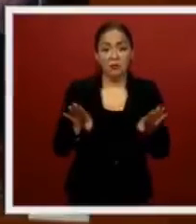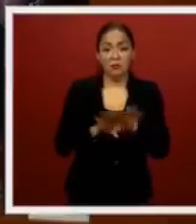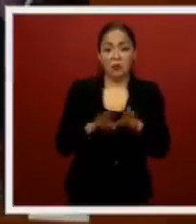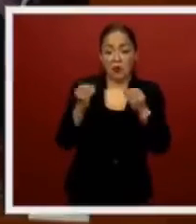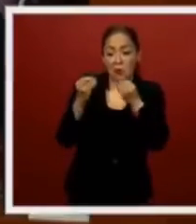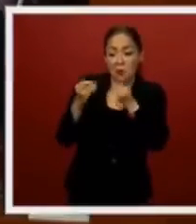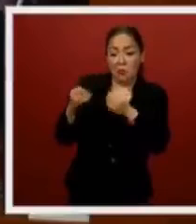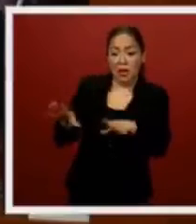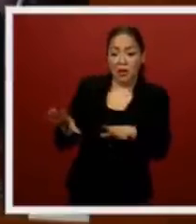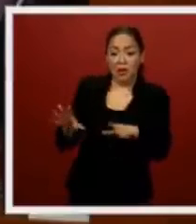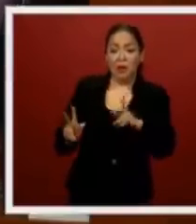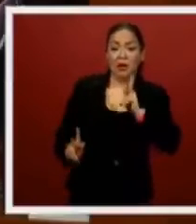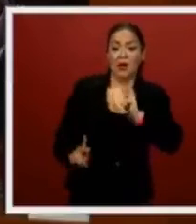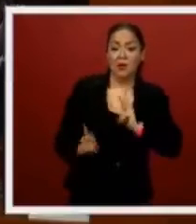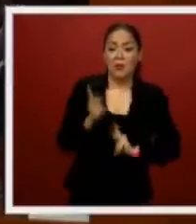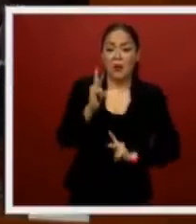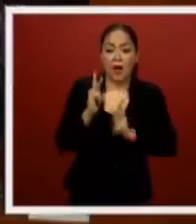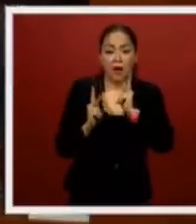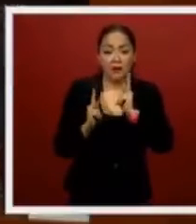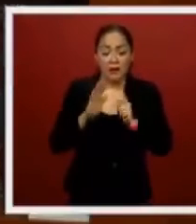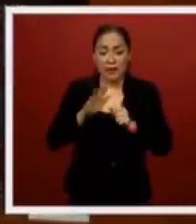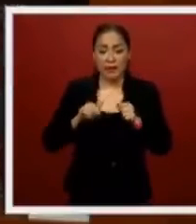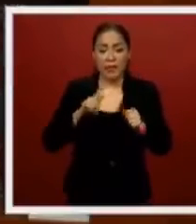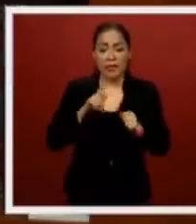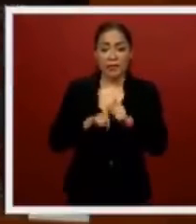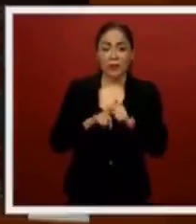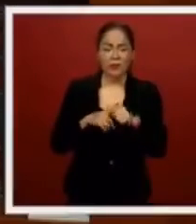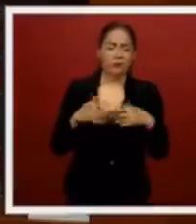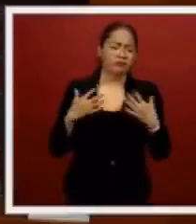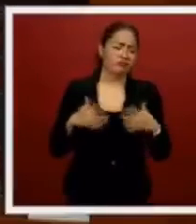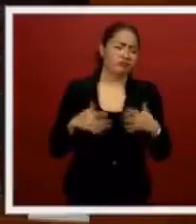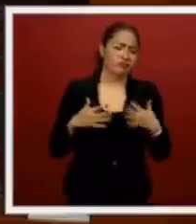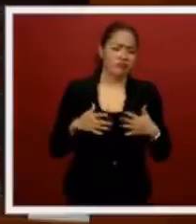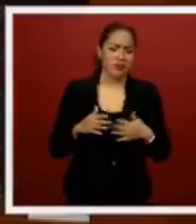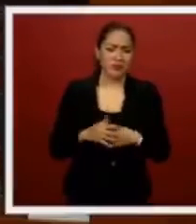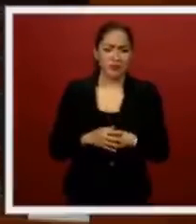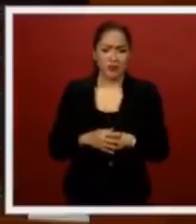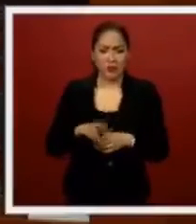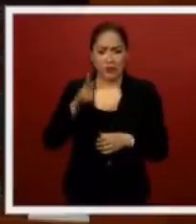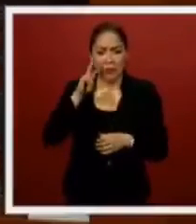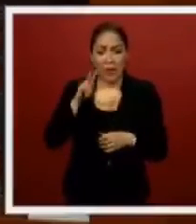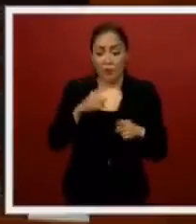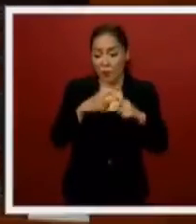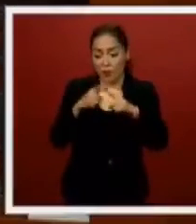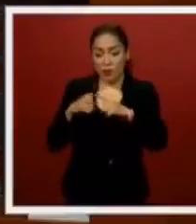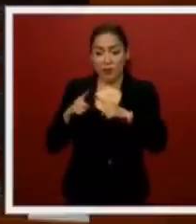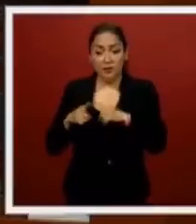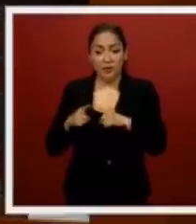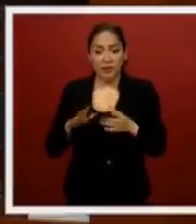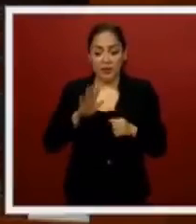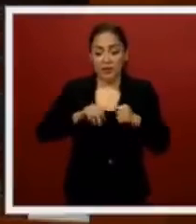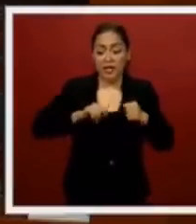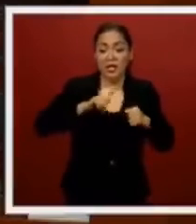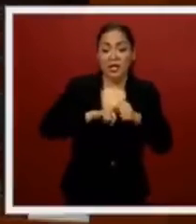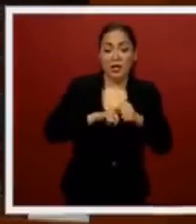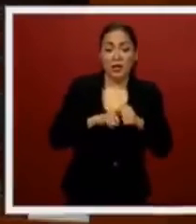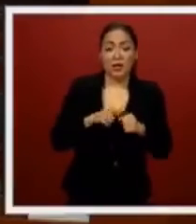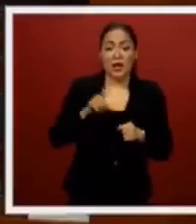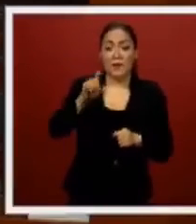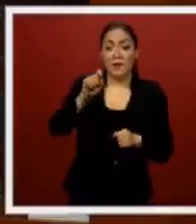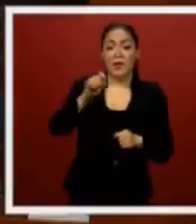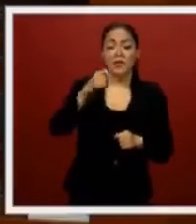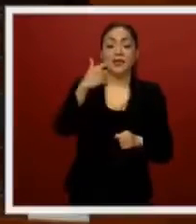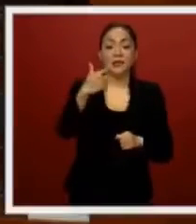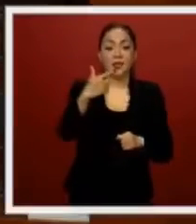de plantas y animalitos. Sí. Y digo animalitos, bueno, me refiero a los microorganismos. De flora y fauna. Entonces, 27 a